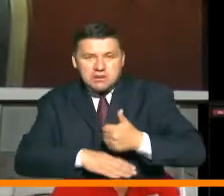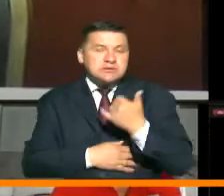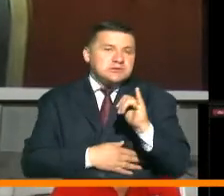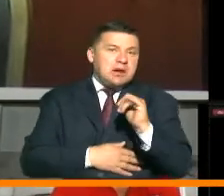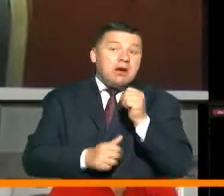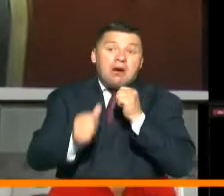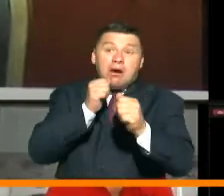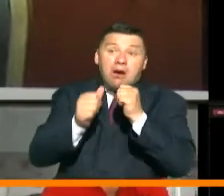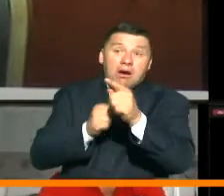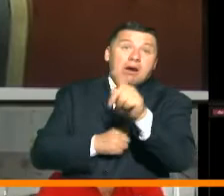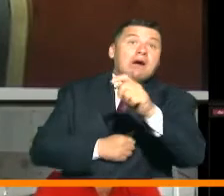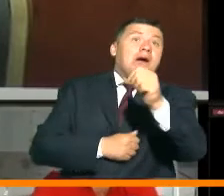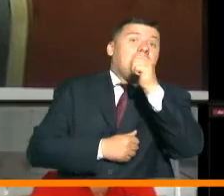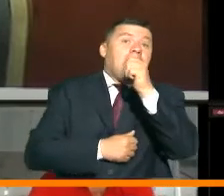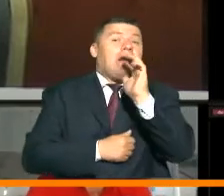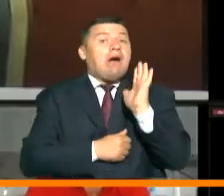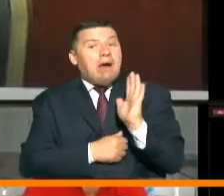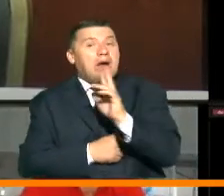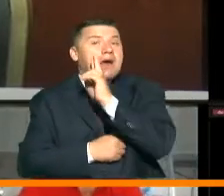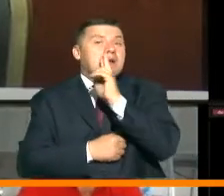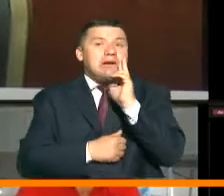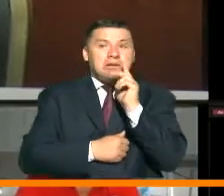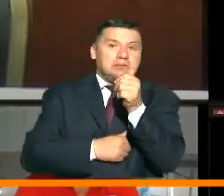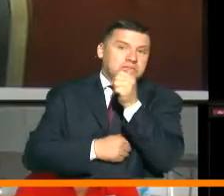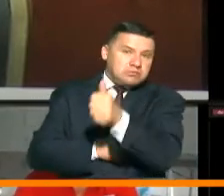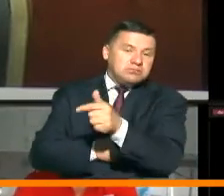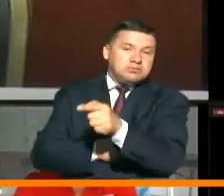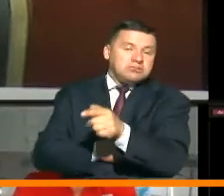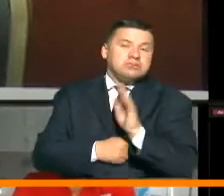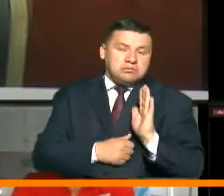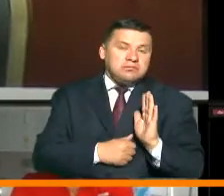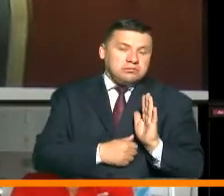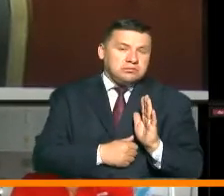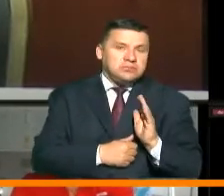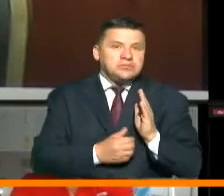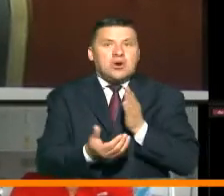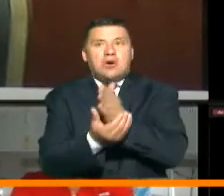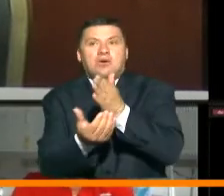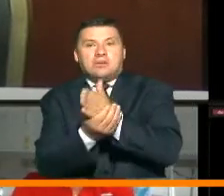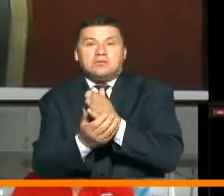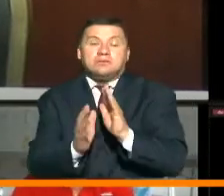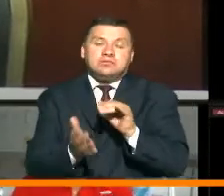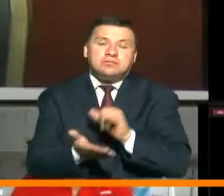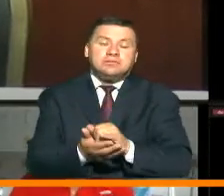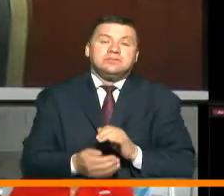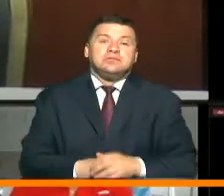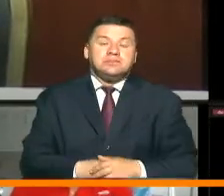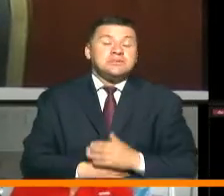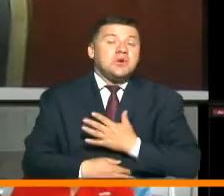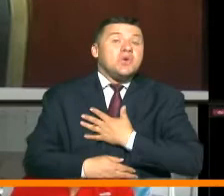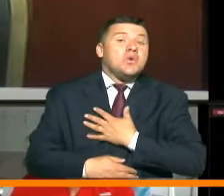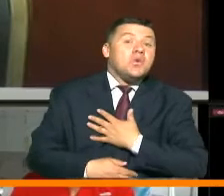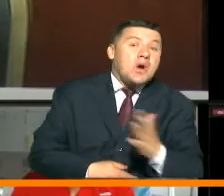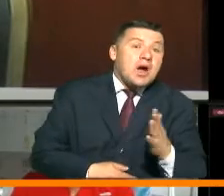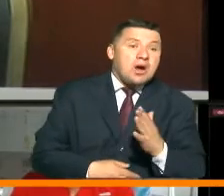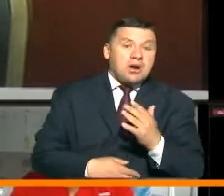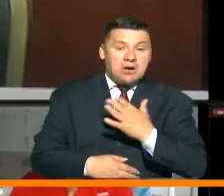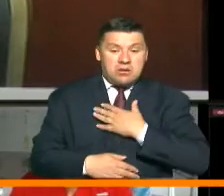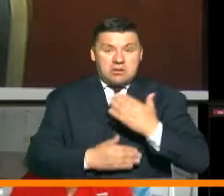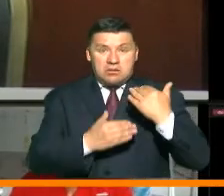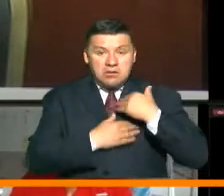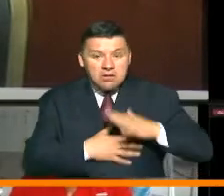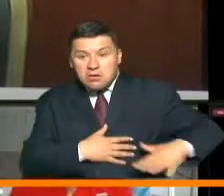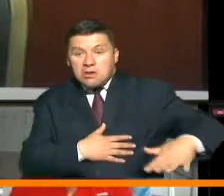consumo se hará de algunos licores en restaurantes y a través de domicilios asimismo cualquier evento del orden regional